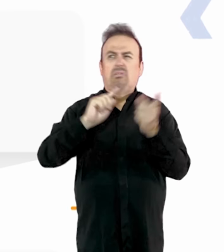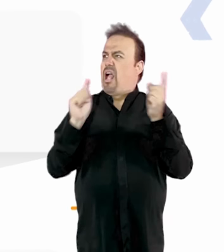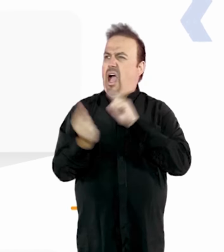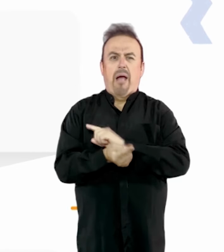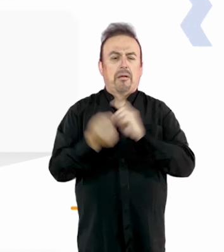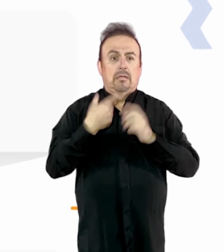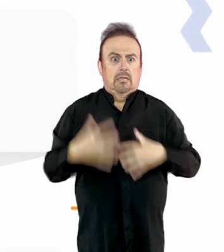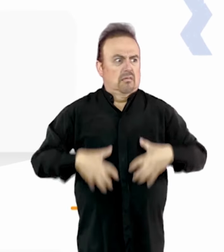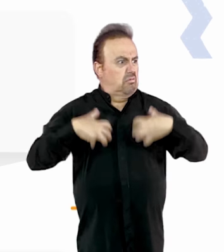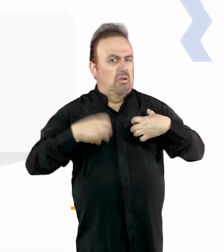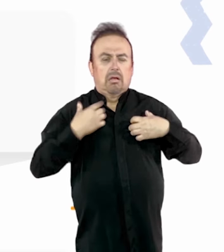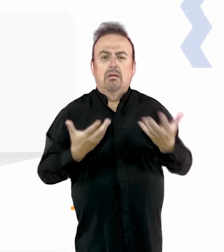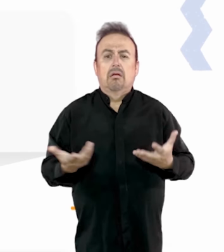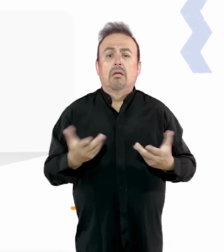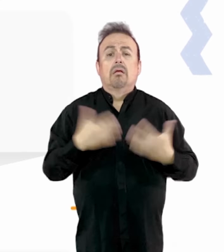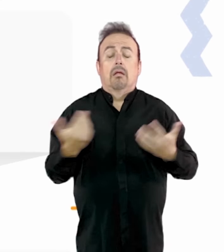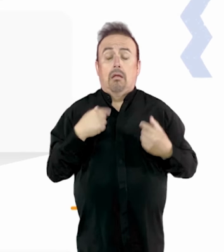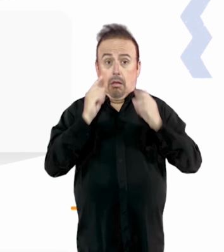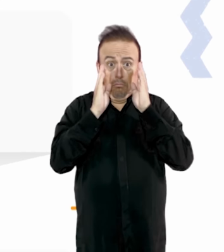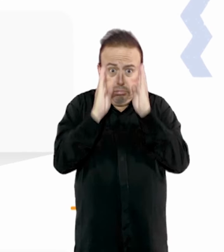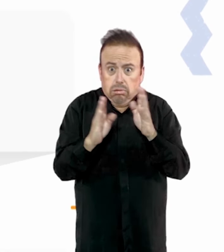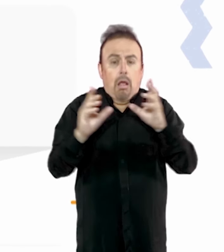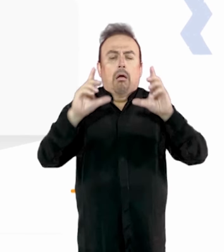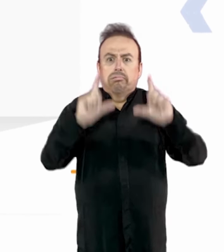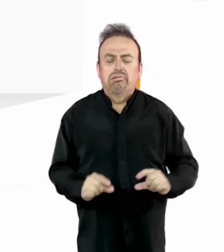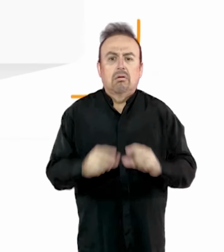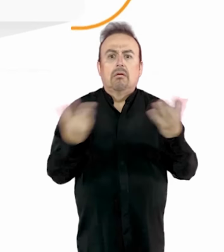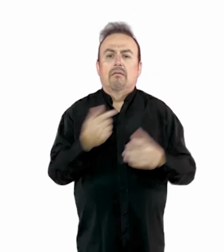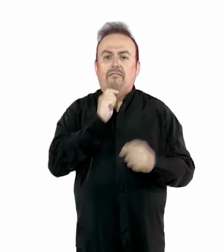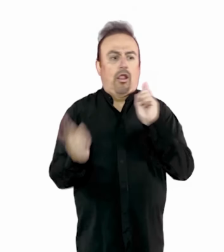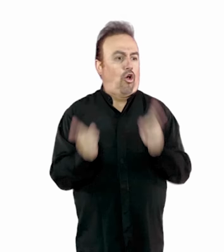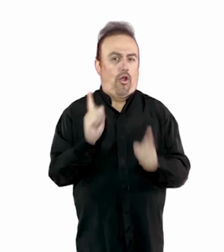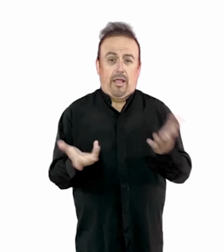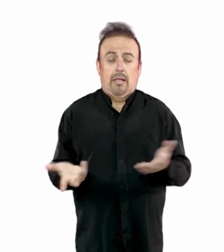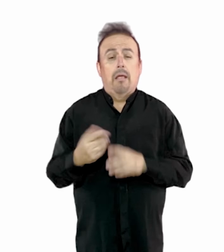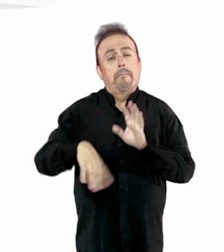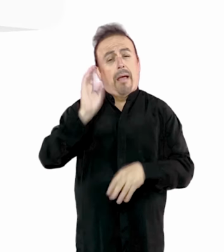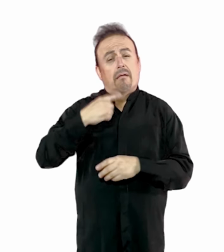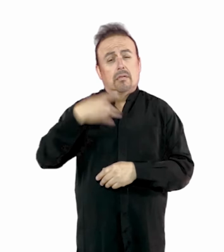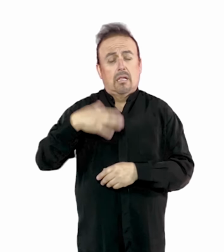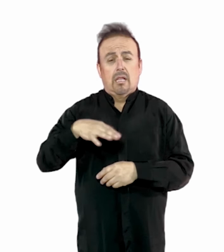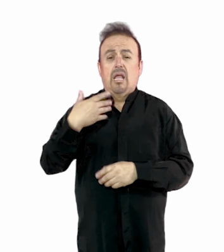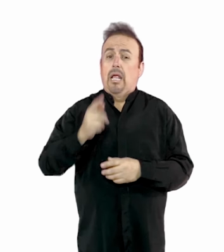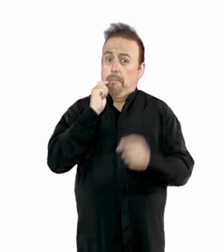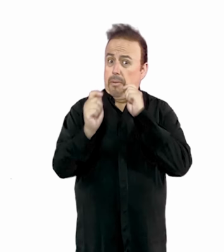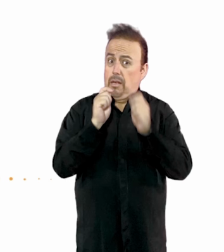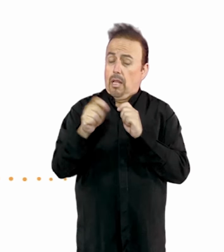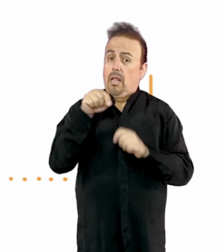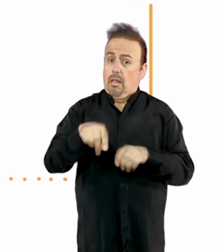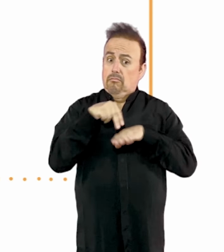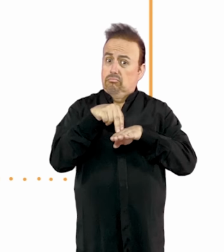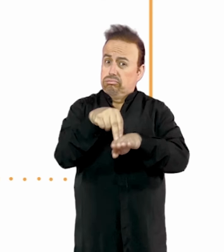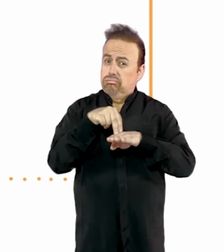reacciones agresivas, disminución de los reflejos y falta de coordinación. Principales factores de riesgo en el rubro